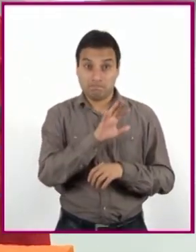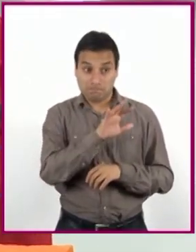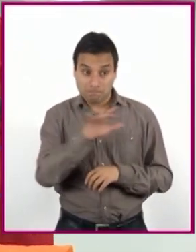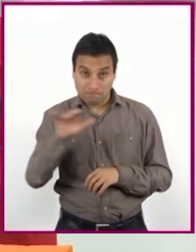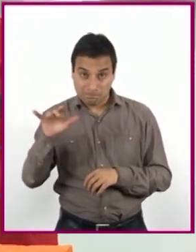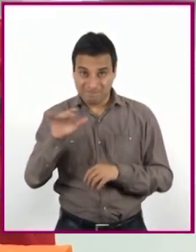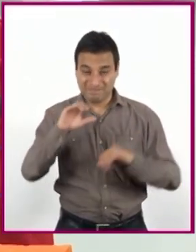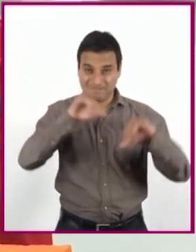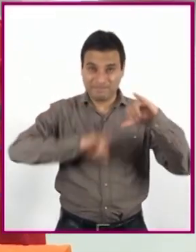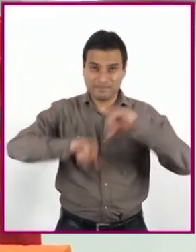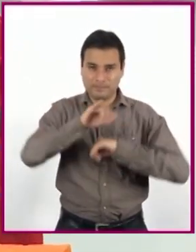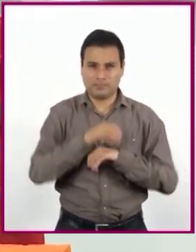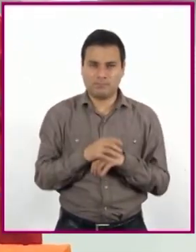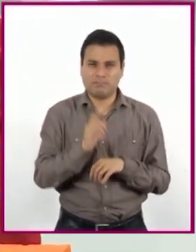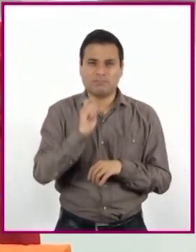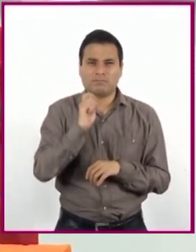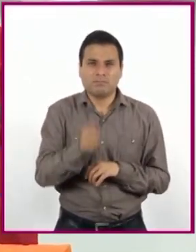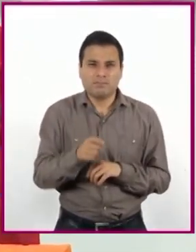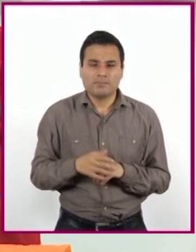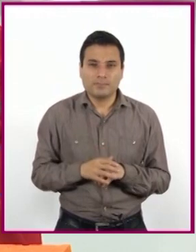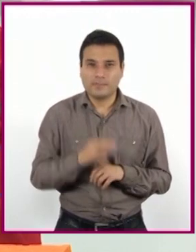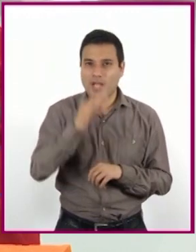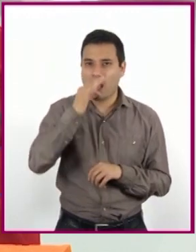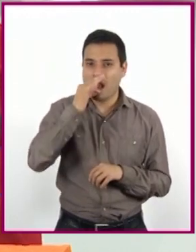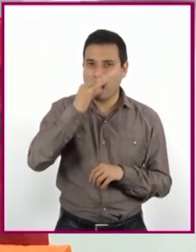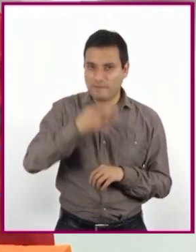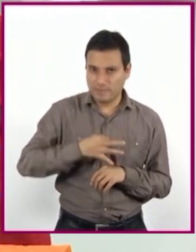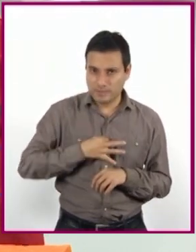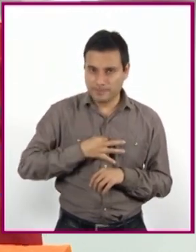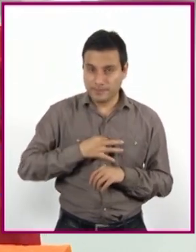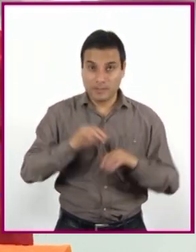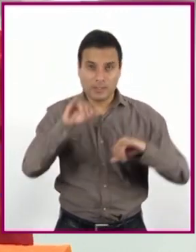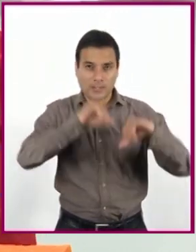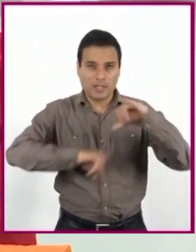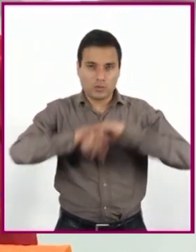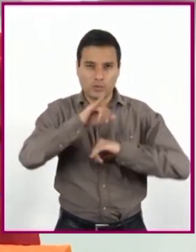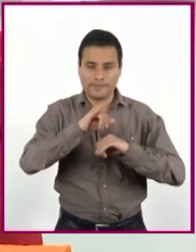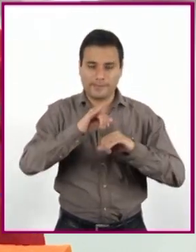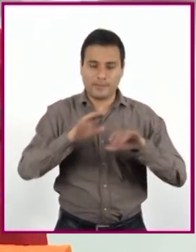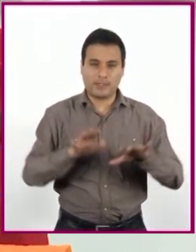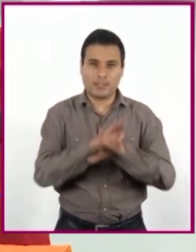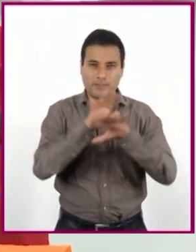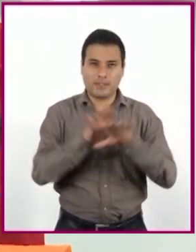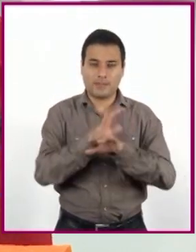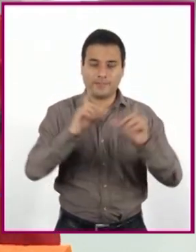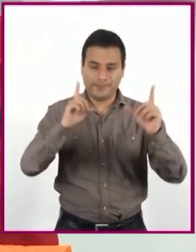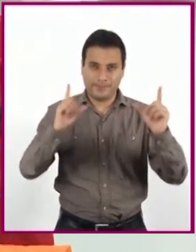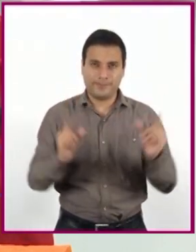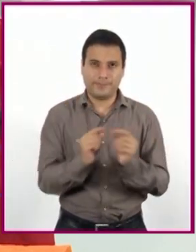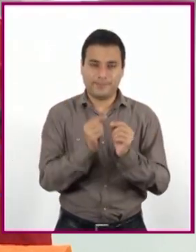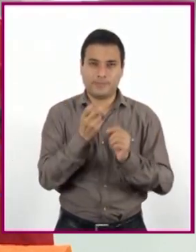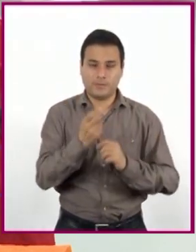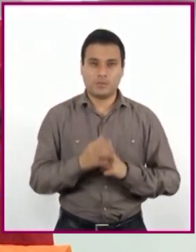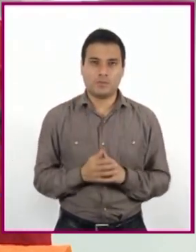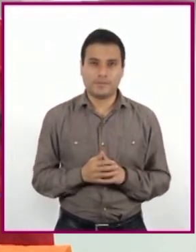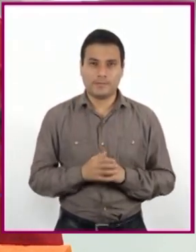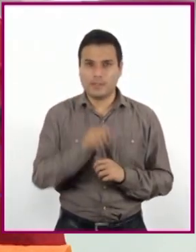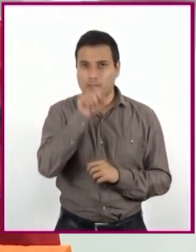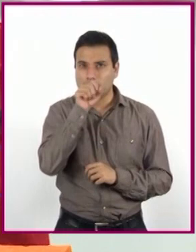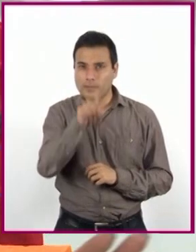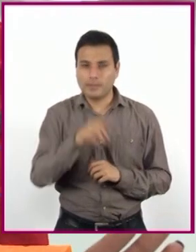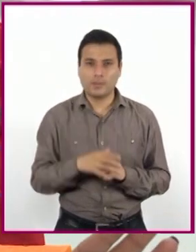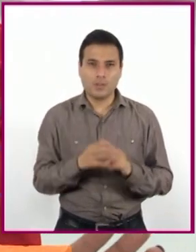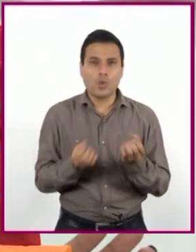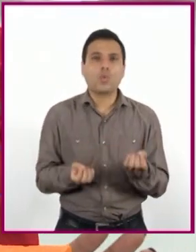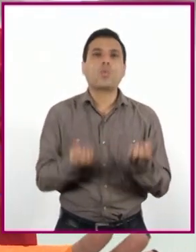ecuaciones químicas nos proporcionan resumir la reacción química, mostrar las sustancias que reaccionan, indicar las cantidades